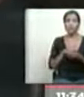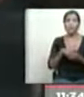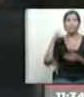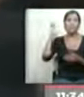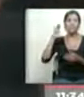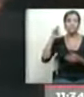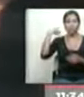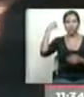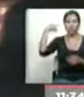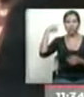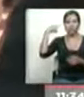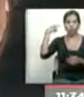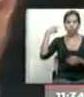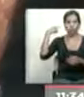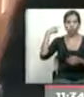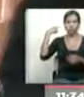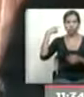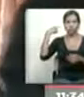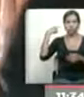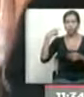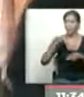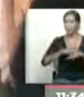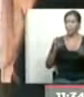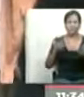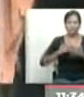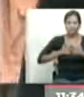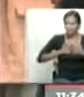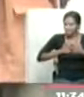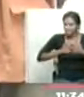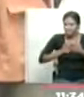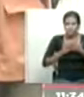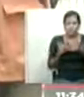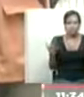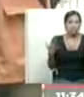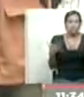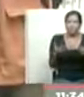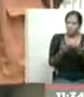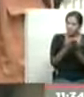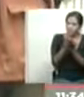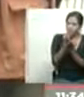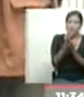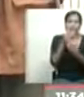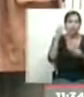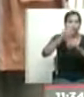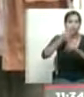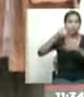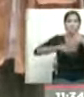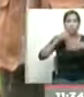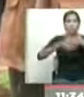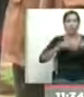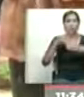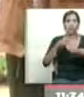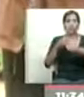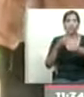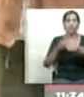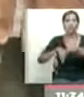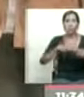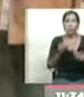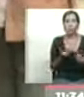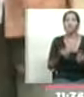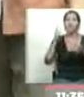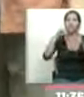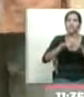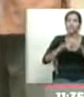patrióticamente loco, desprendido en la lucha revolucionaria y además capaz de poder articular